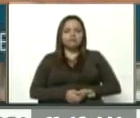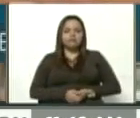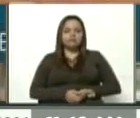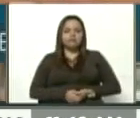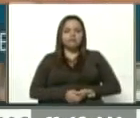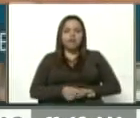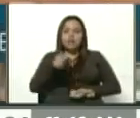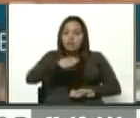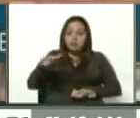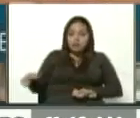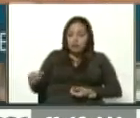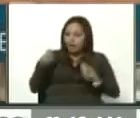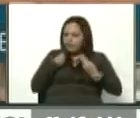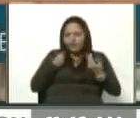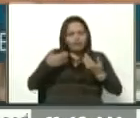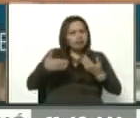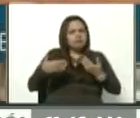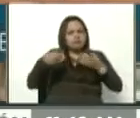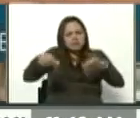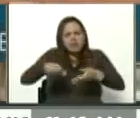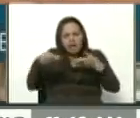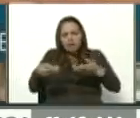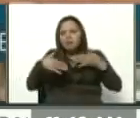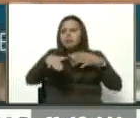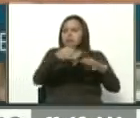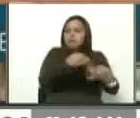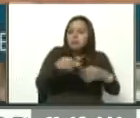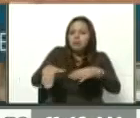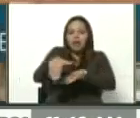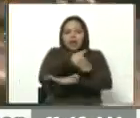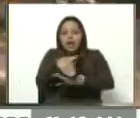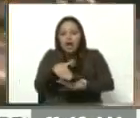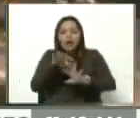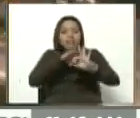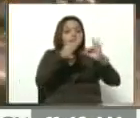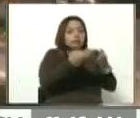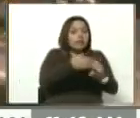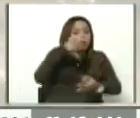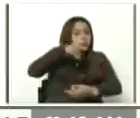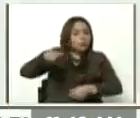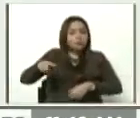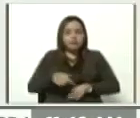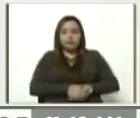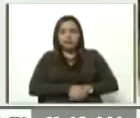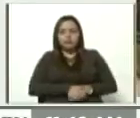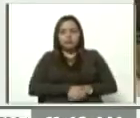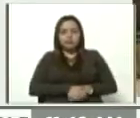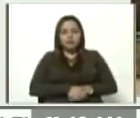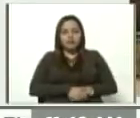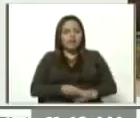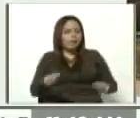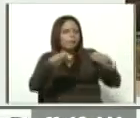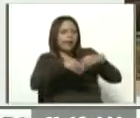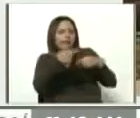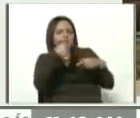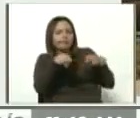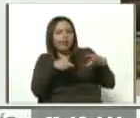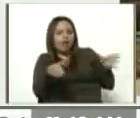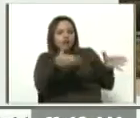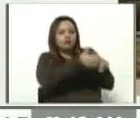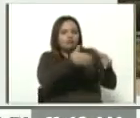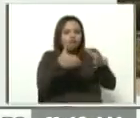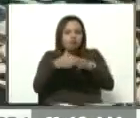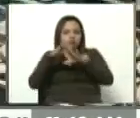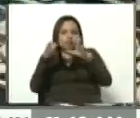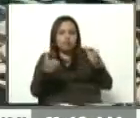de la gente de a pie, de la familia, del pueblo. Además, diversas organizaciones mundiales